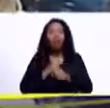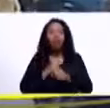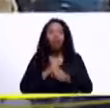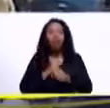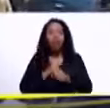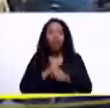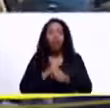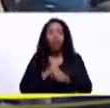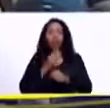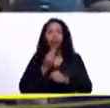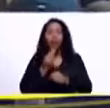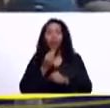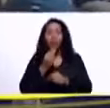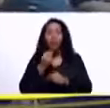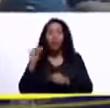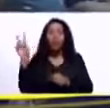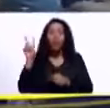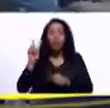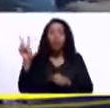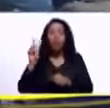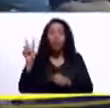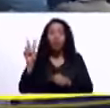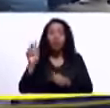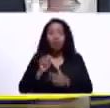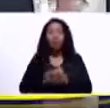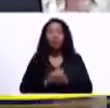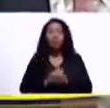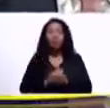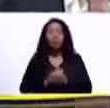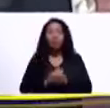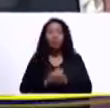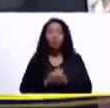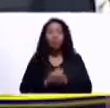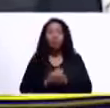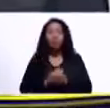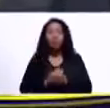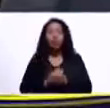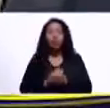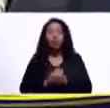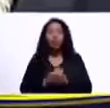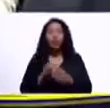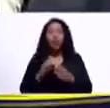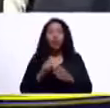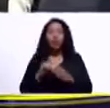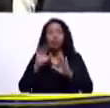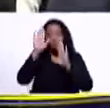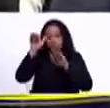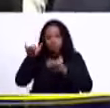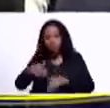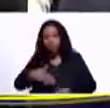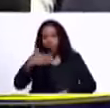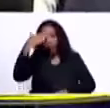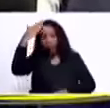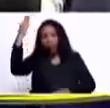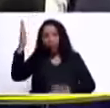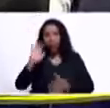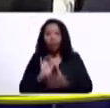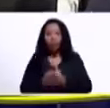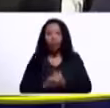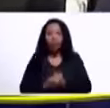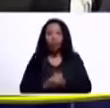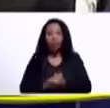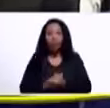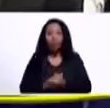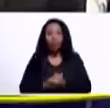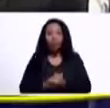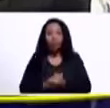la Liga del Mundo Islámico de Venezuela, Khalil Ahmad Abdul Hadi, a Ronmel Andrés